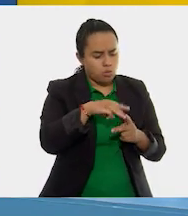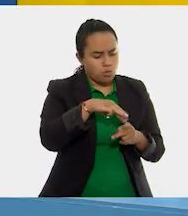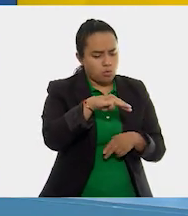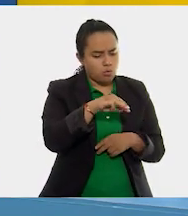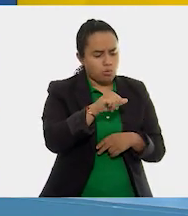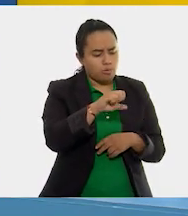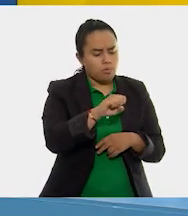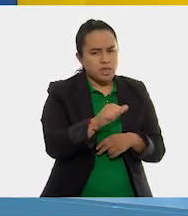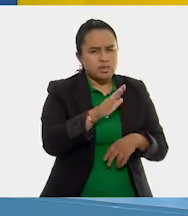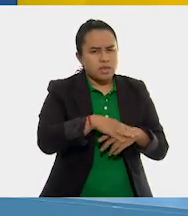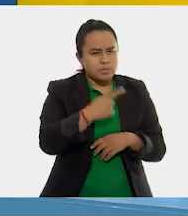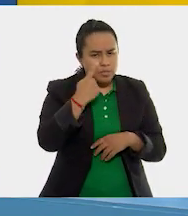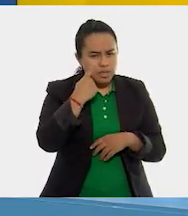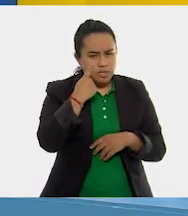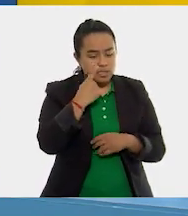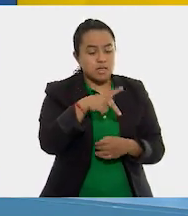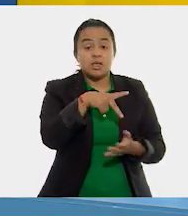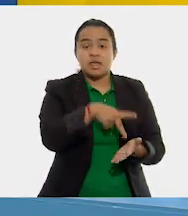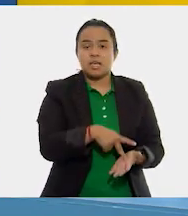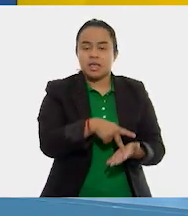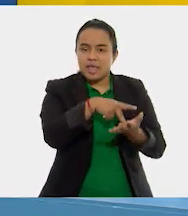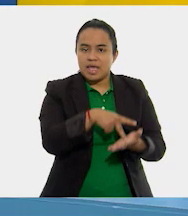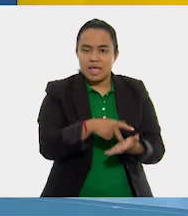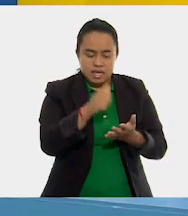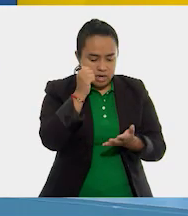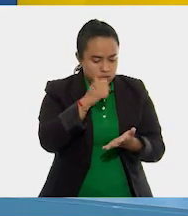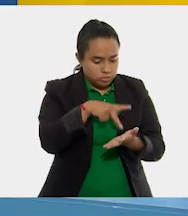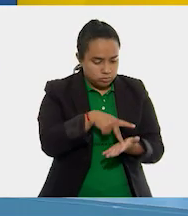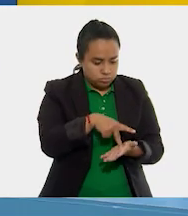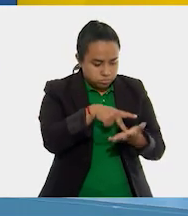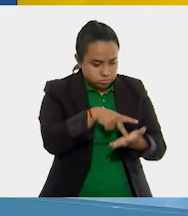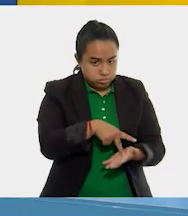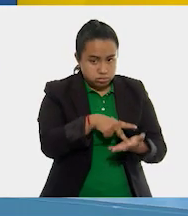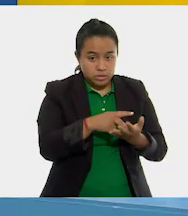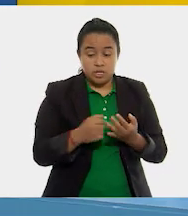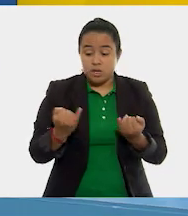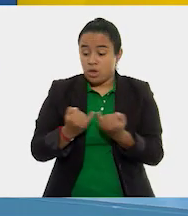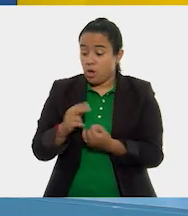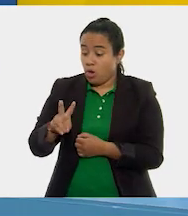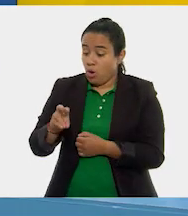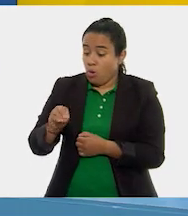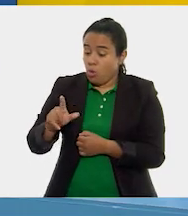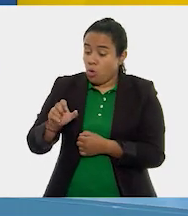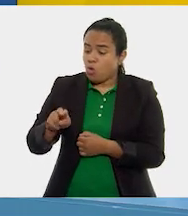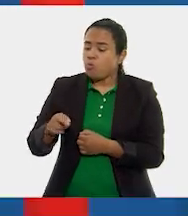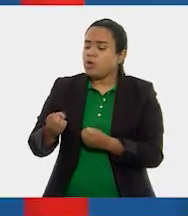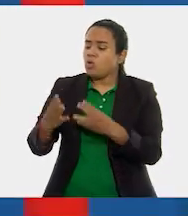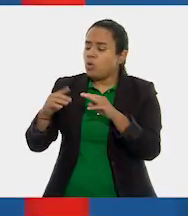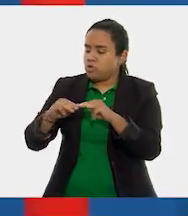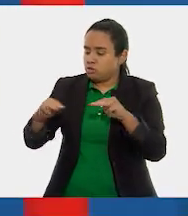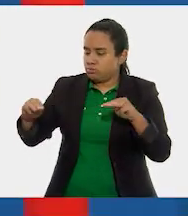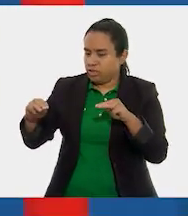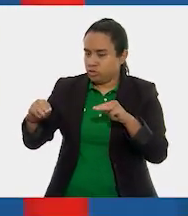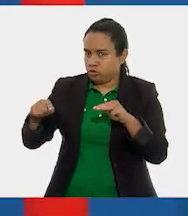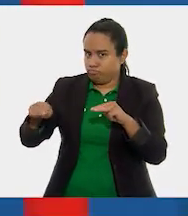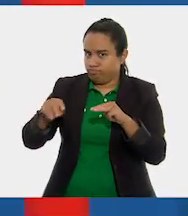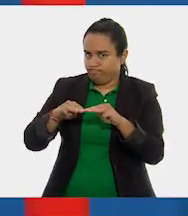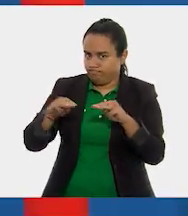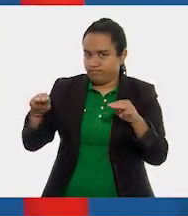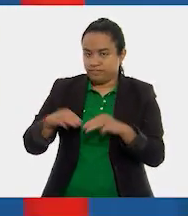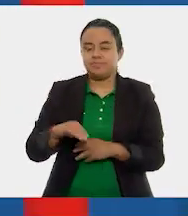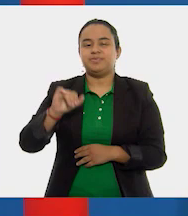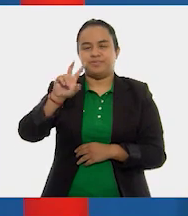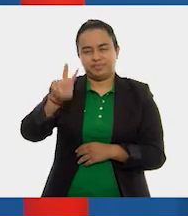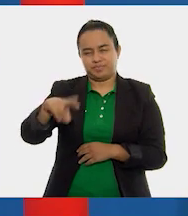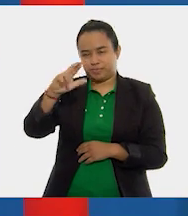sólidos más utilizada es el kilogramo, mientras que la unidad de medida para el volumen es el metro cúbico. Sí, maestra, lo